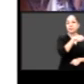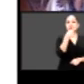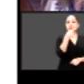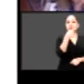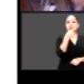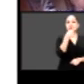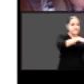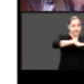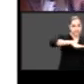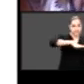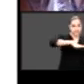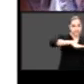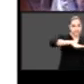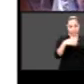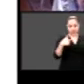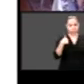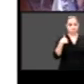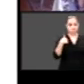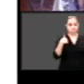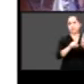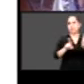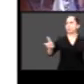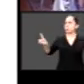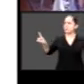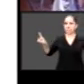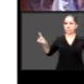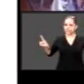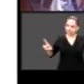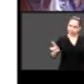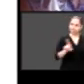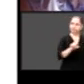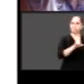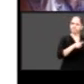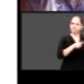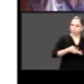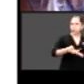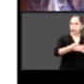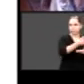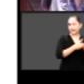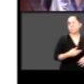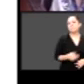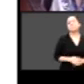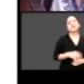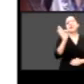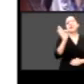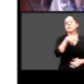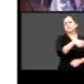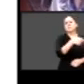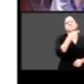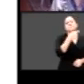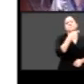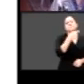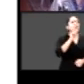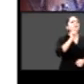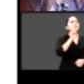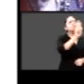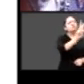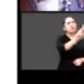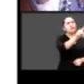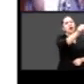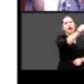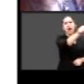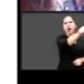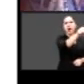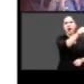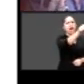de contacto con los niños cuando la niña mira o apunta algo cuando hace algún ruido cuando tiene